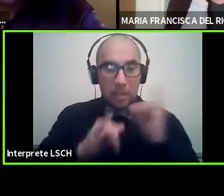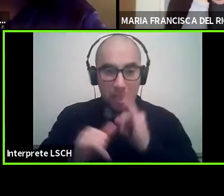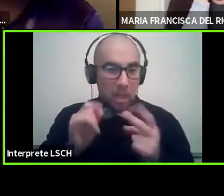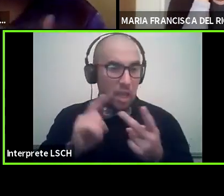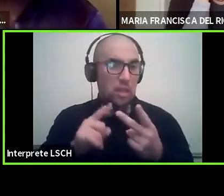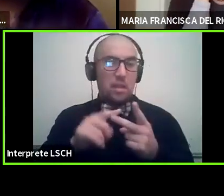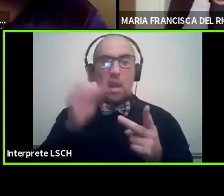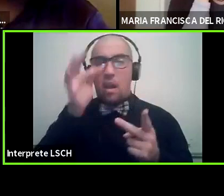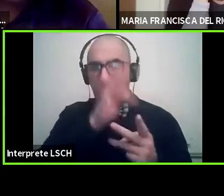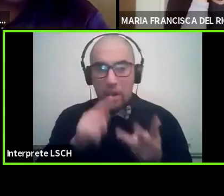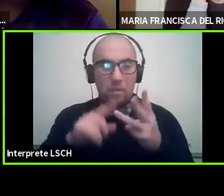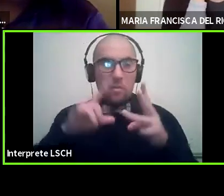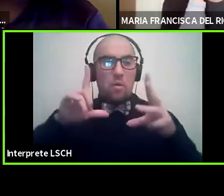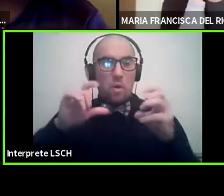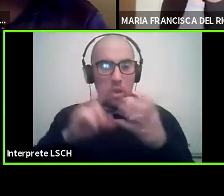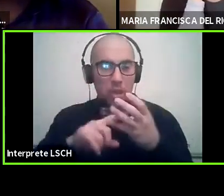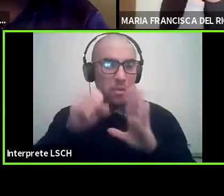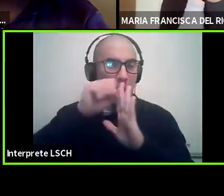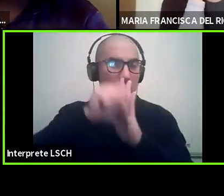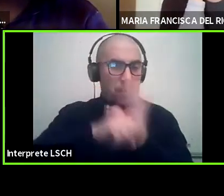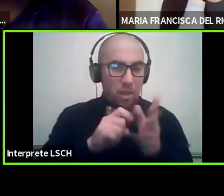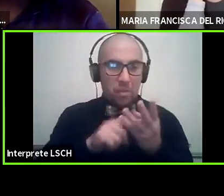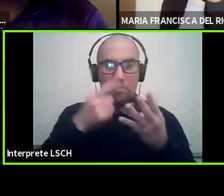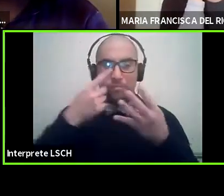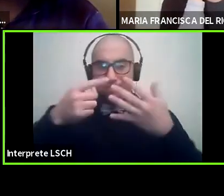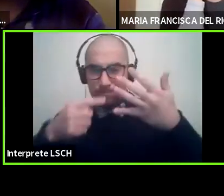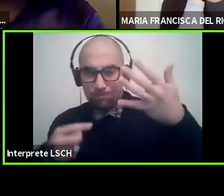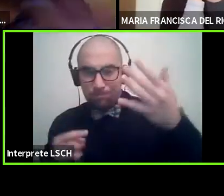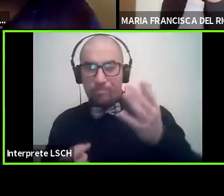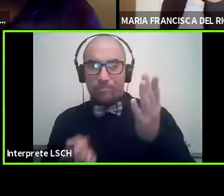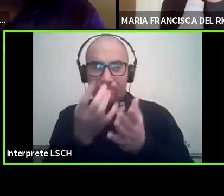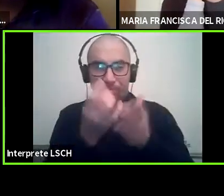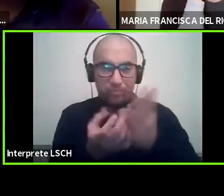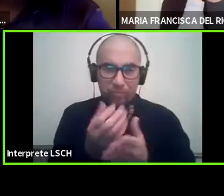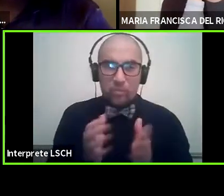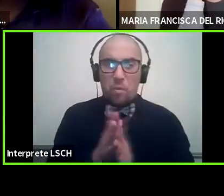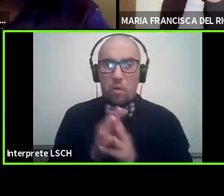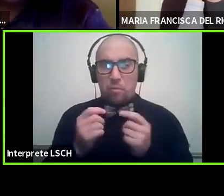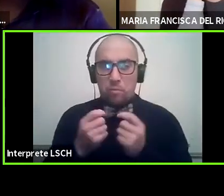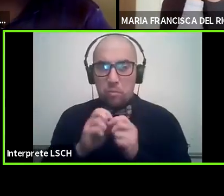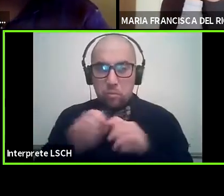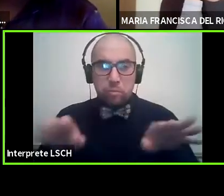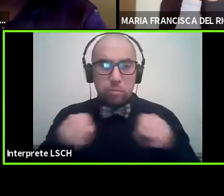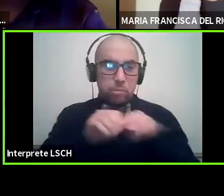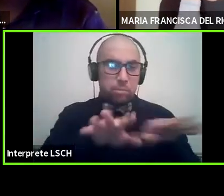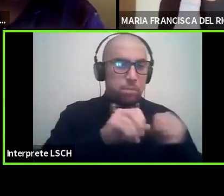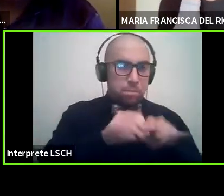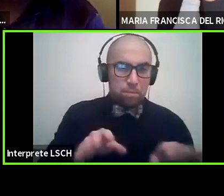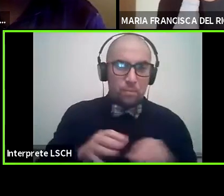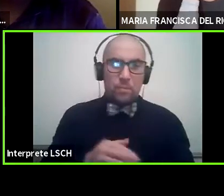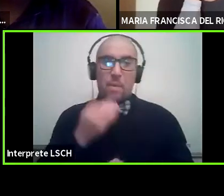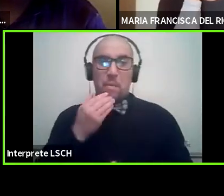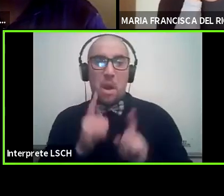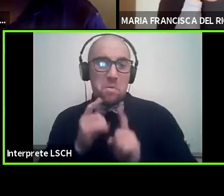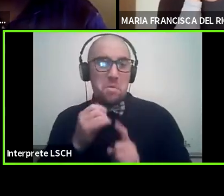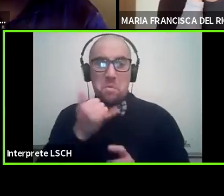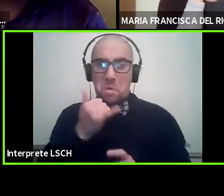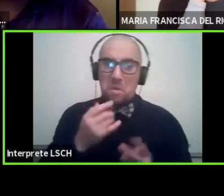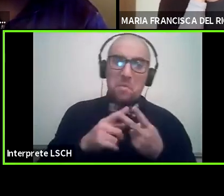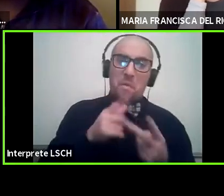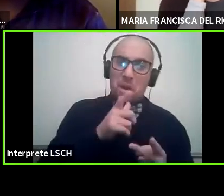nos pidan, los videos, las ideas que puedan masificar y también ir aprendiendo, porque son bien divertidos, bien